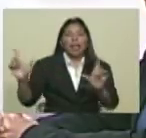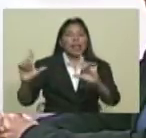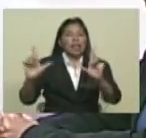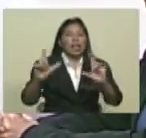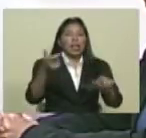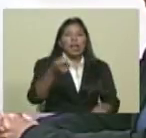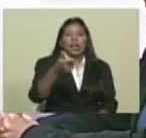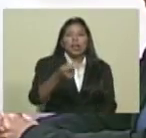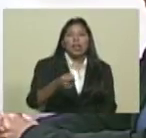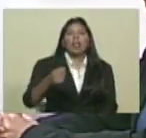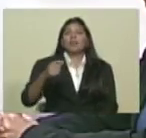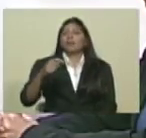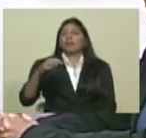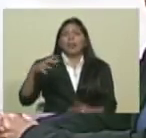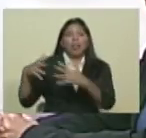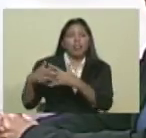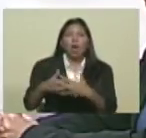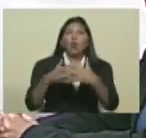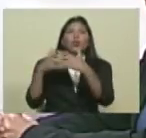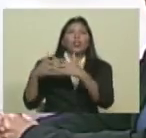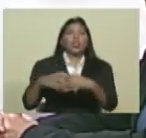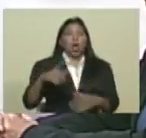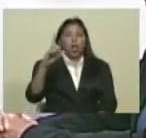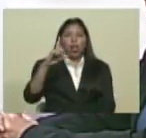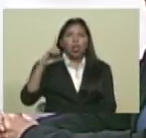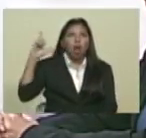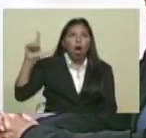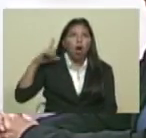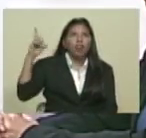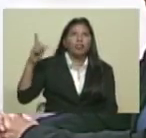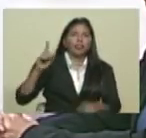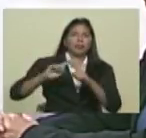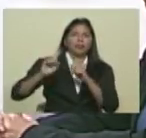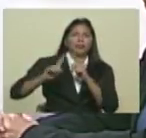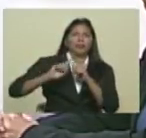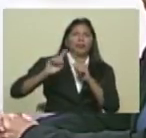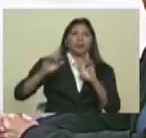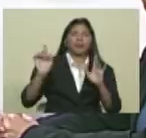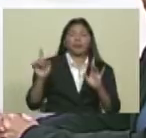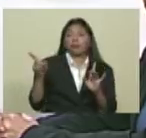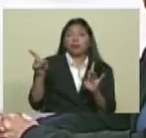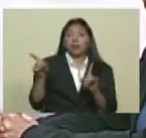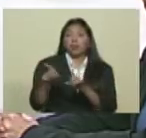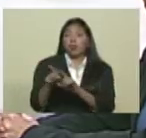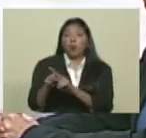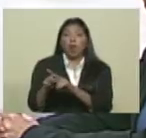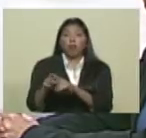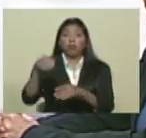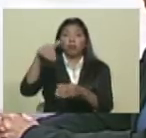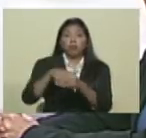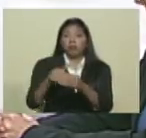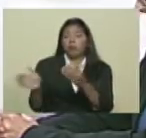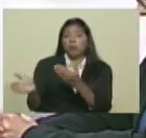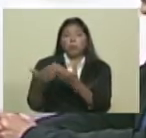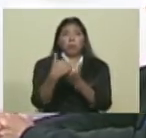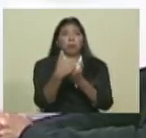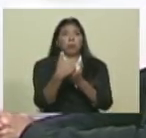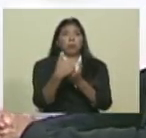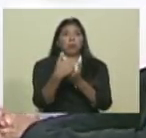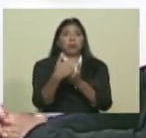inglés, CNN por allá, CNN tanto, todo. Ignorancia total del proceso. Un cintillo que ponían por